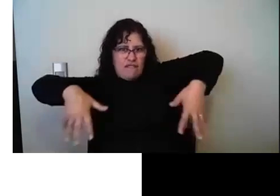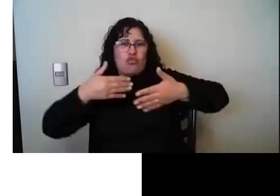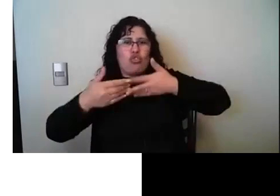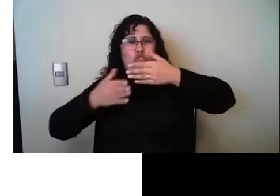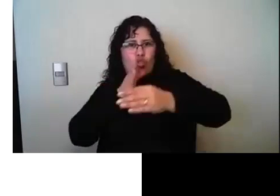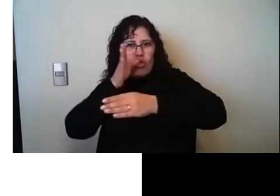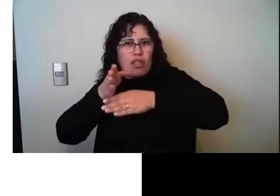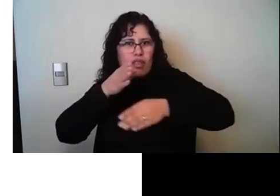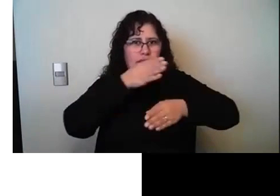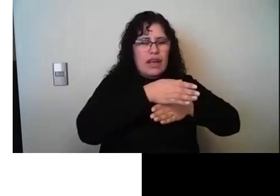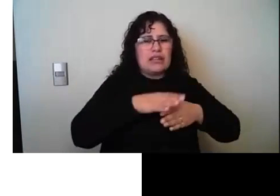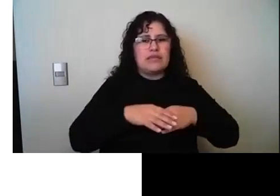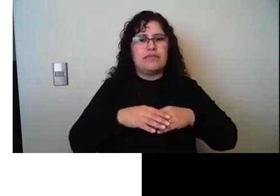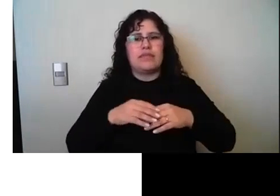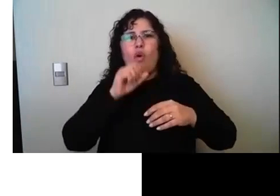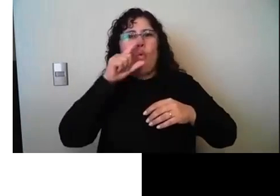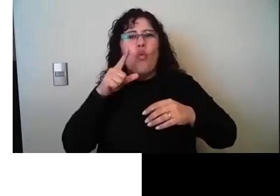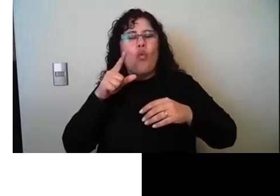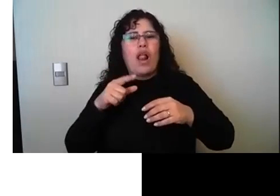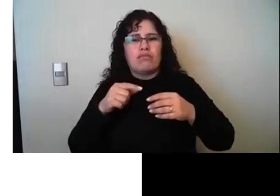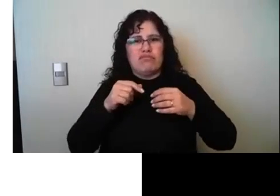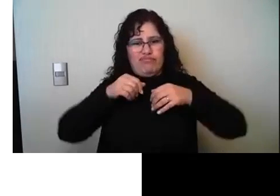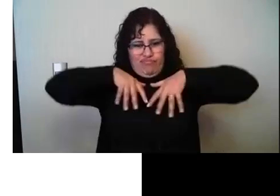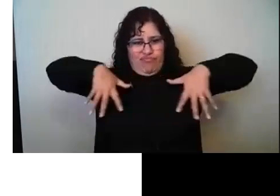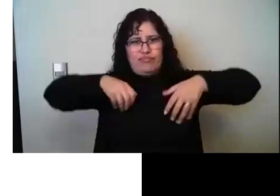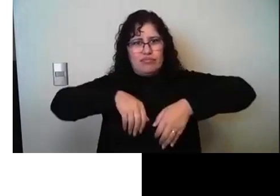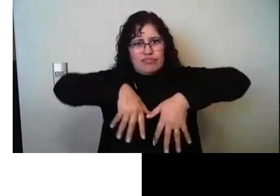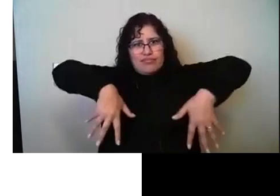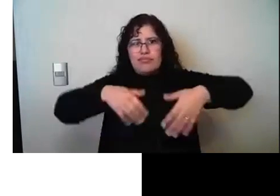o las extremidades que van a inervar, ¿tá?